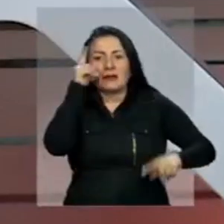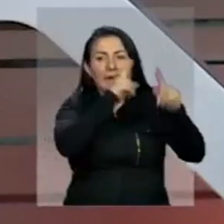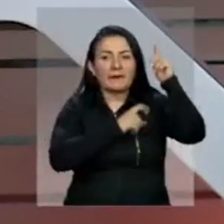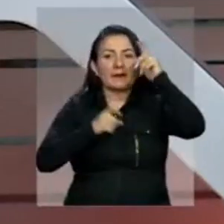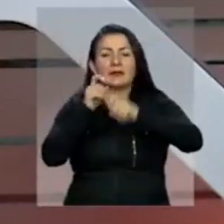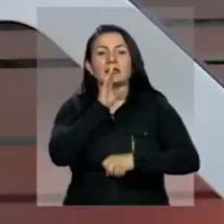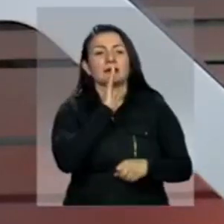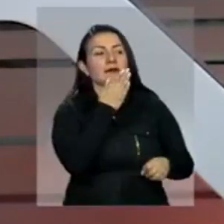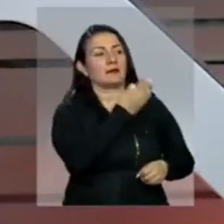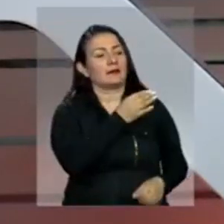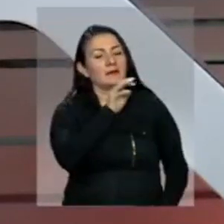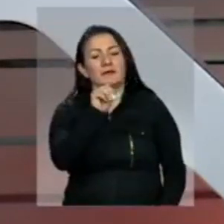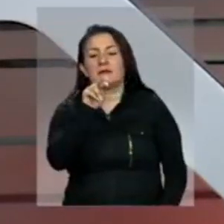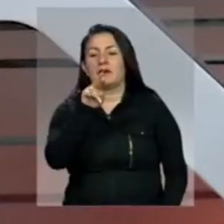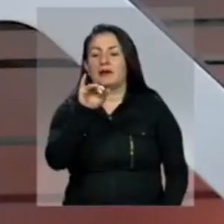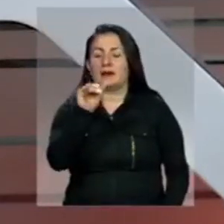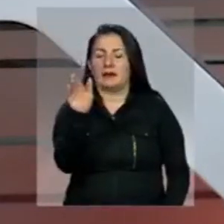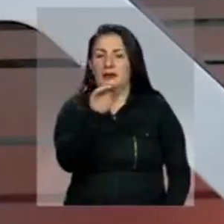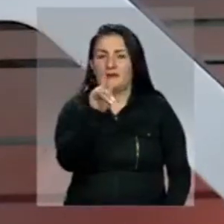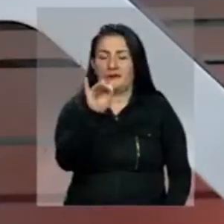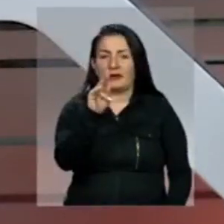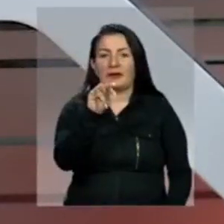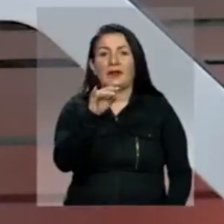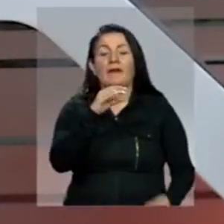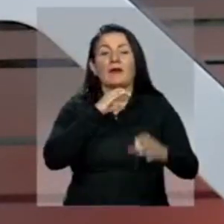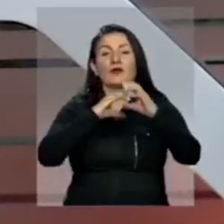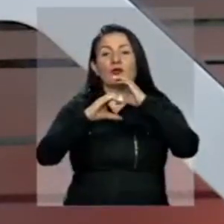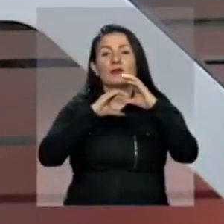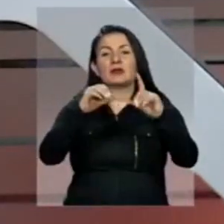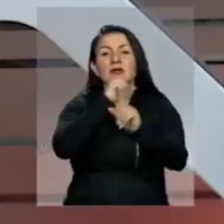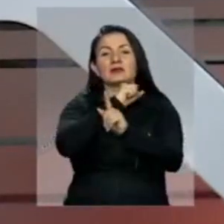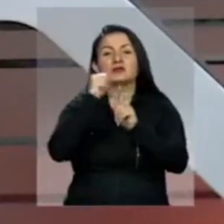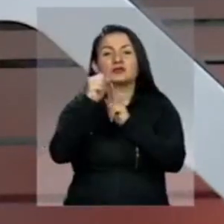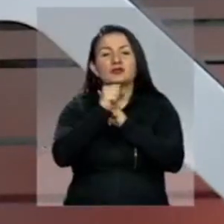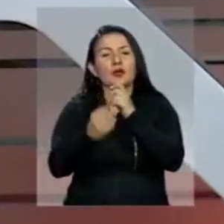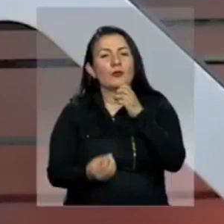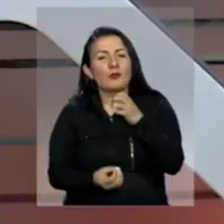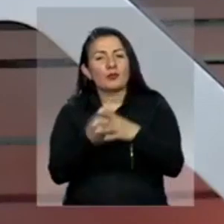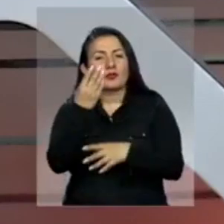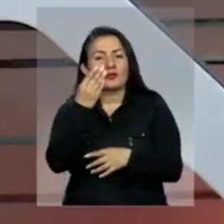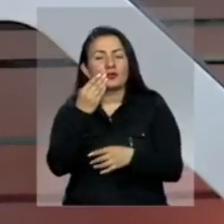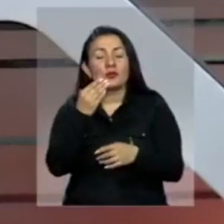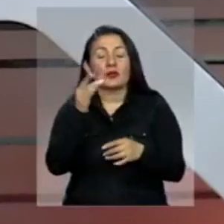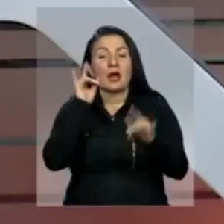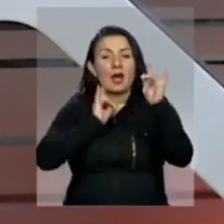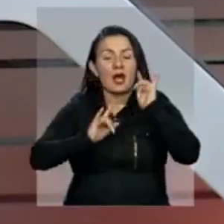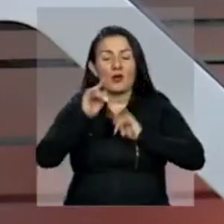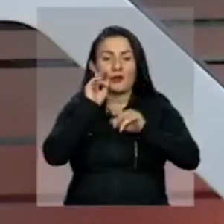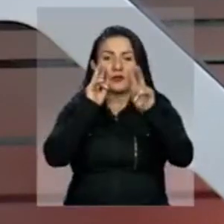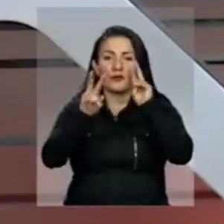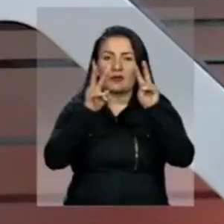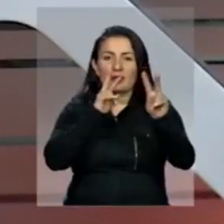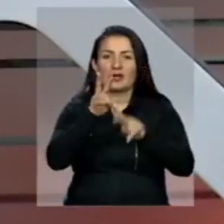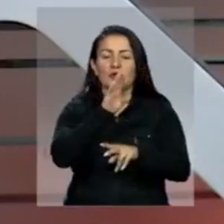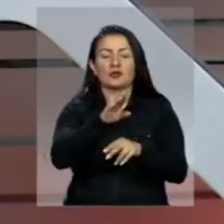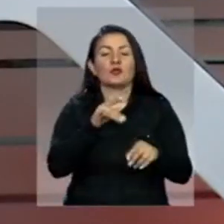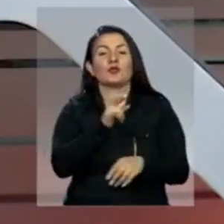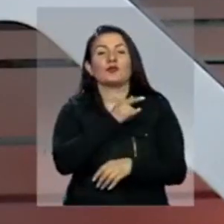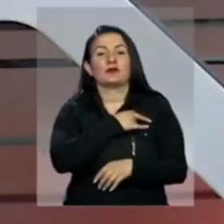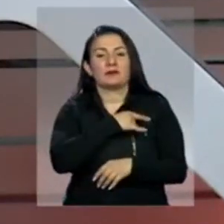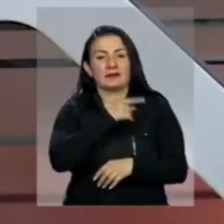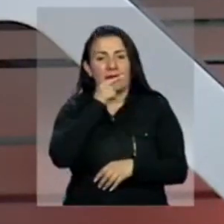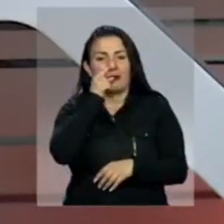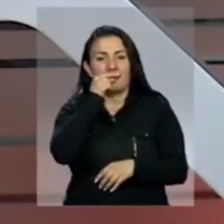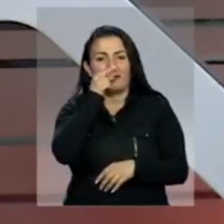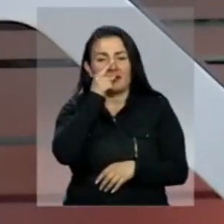Está con nosotros María Fernanda Franco, ella es comunicadora social con énfasis en producción audiovisual de la Pontificia Universidad Javeriana,